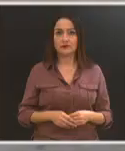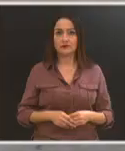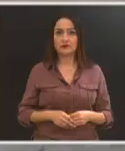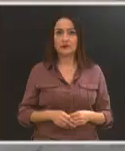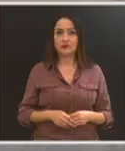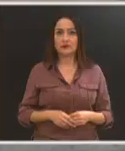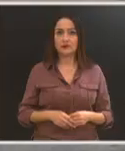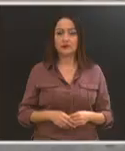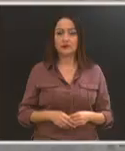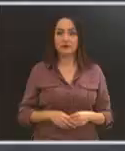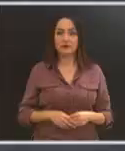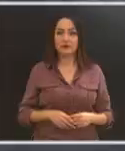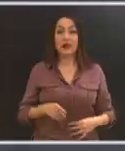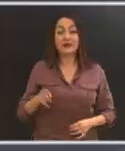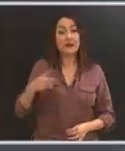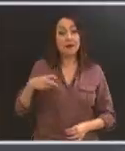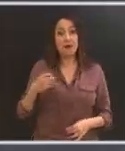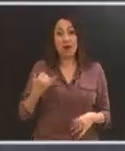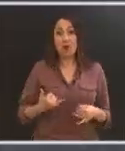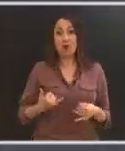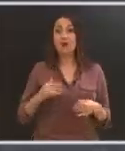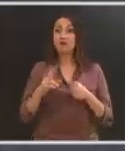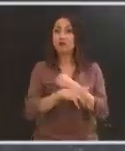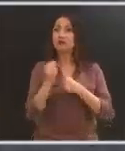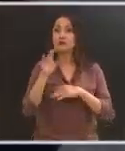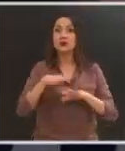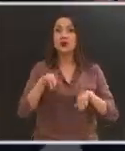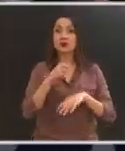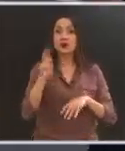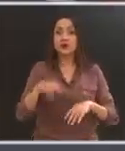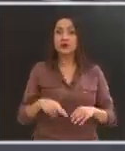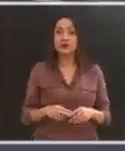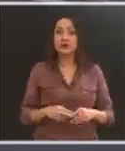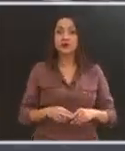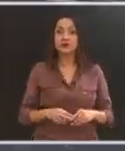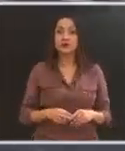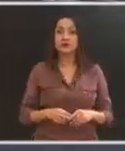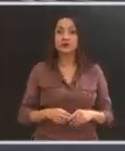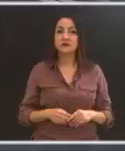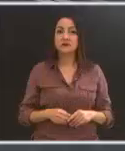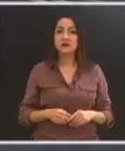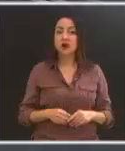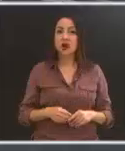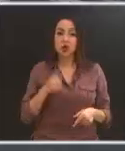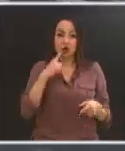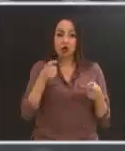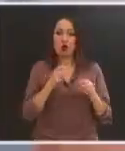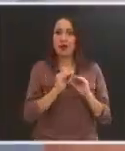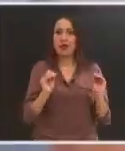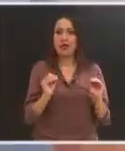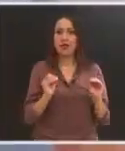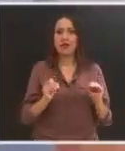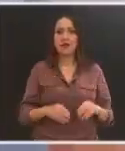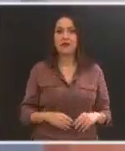es puramente ese problema que estamos viviendo, la delincuencia en el país. Y esto no lo controla nadie, como estamos